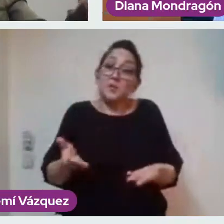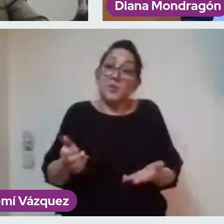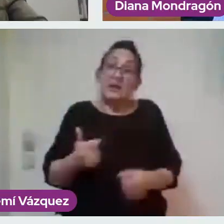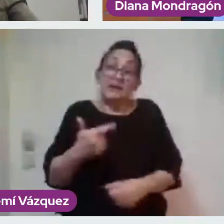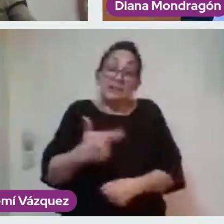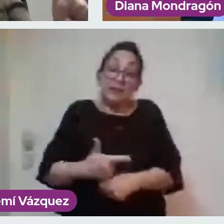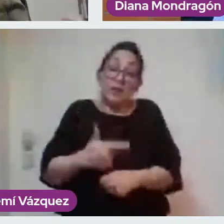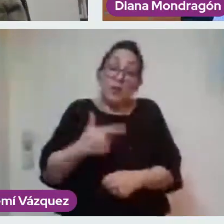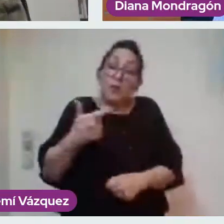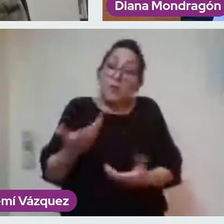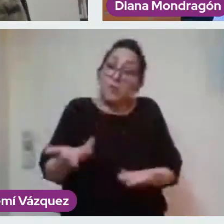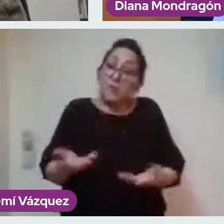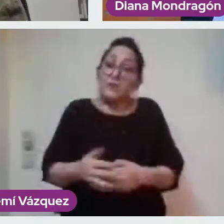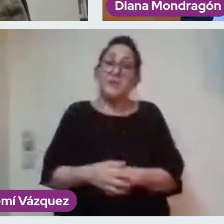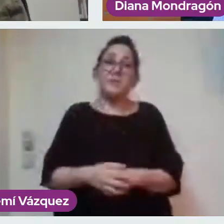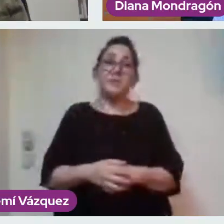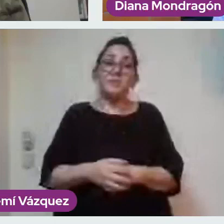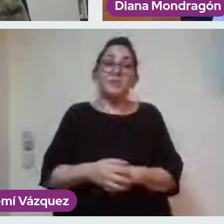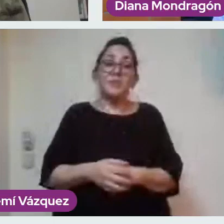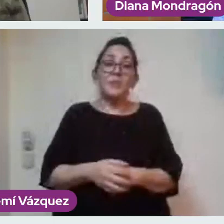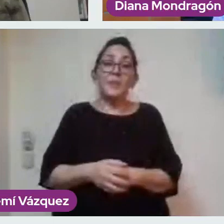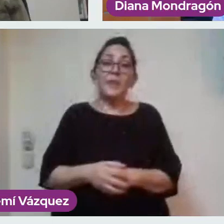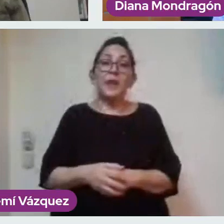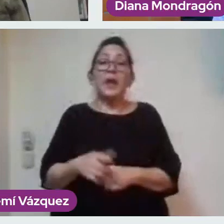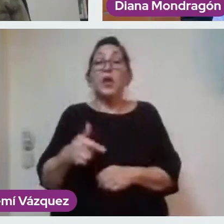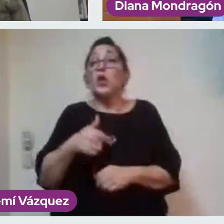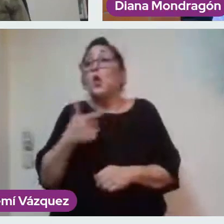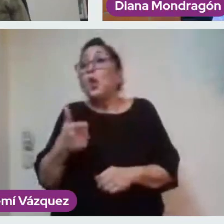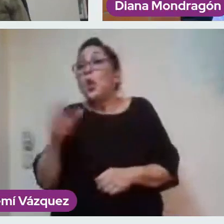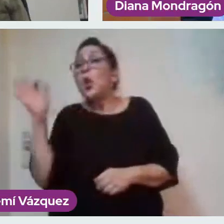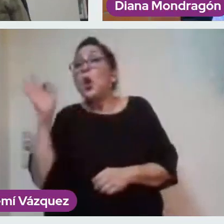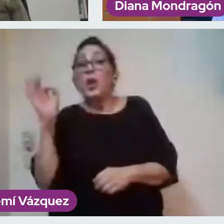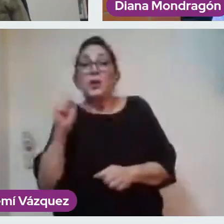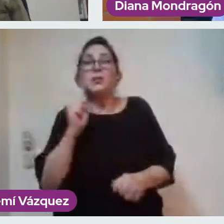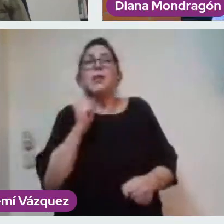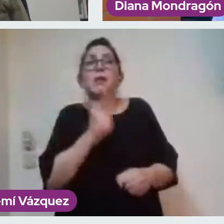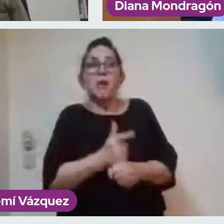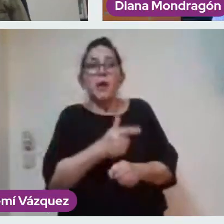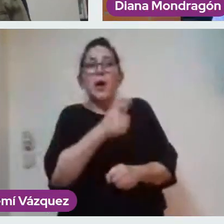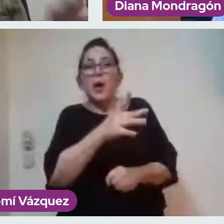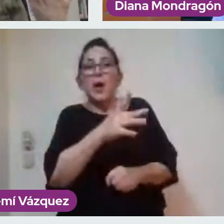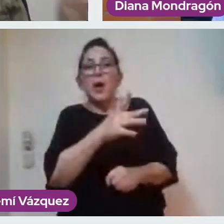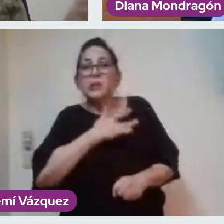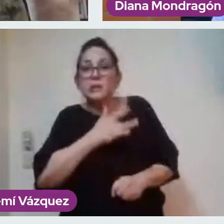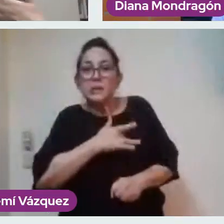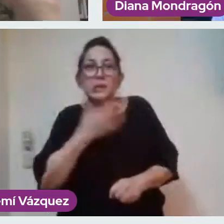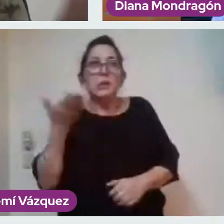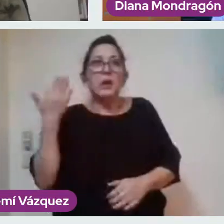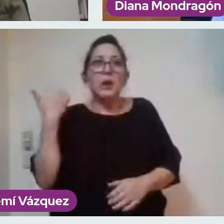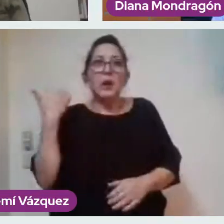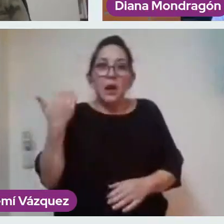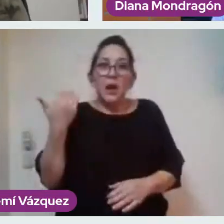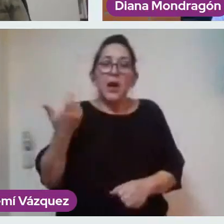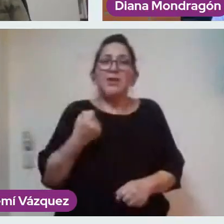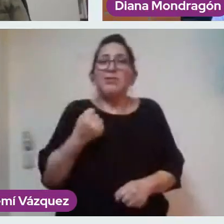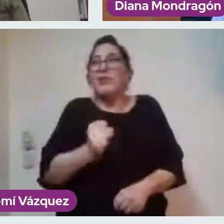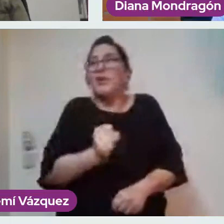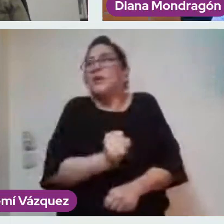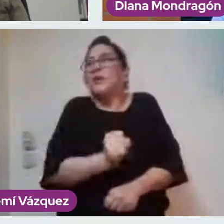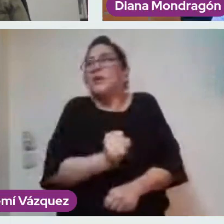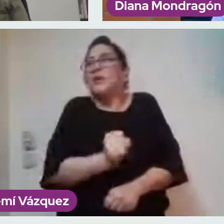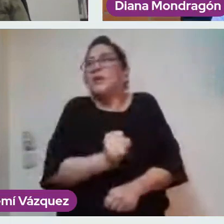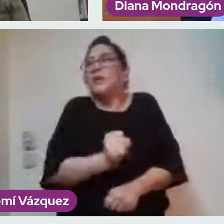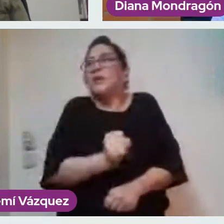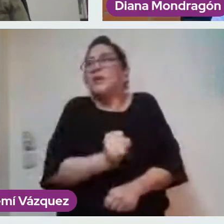dimos cuenta que estaba así, se sentía, ¿no? Tenía, pues, este malestar emocional, físico. Y, bueno,